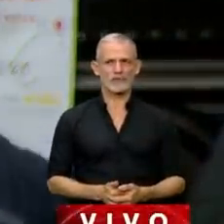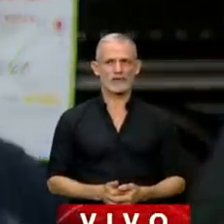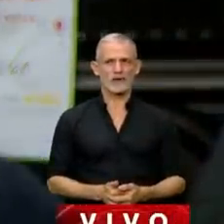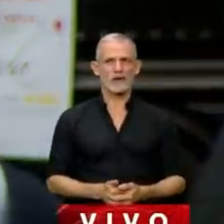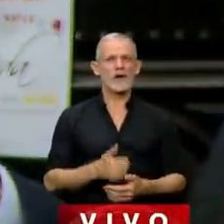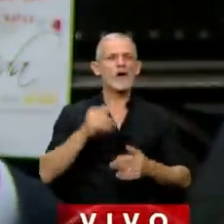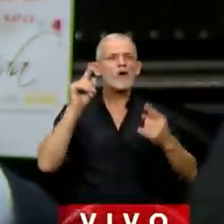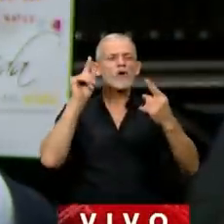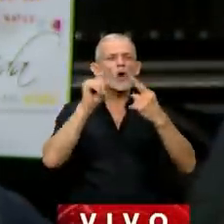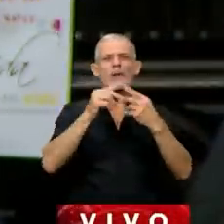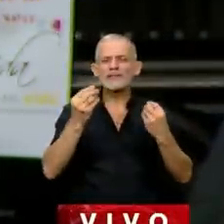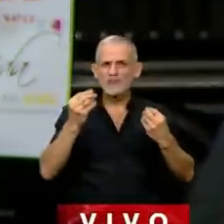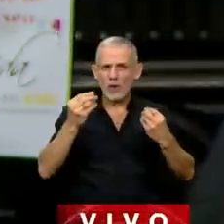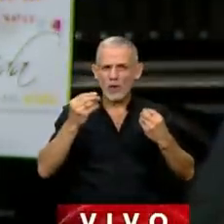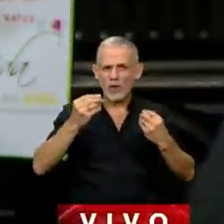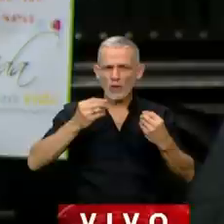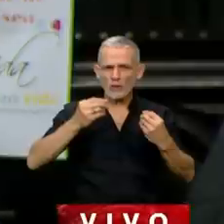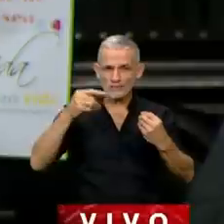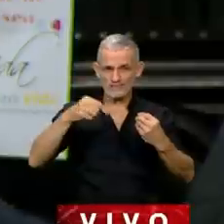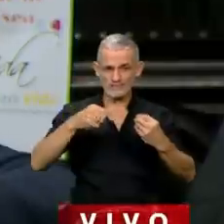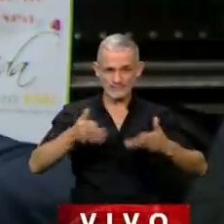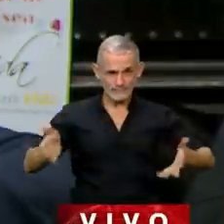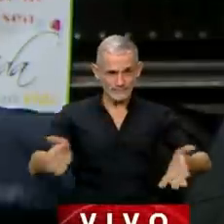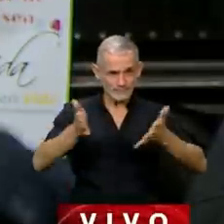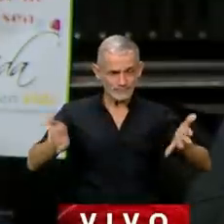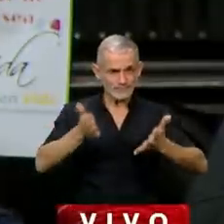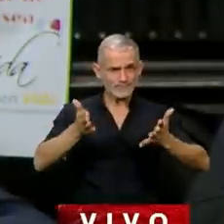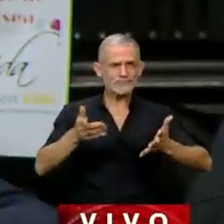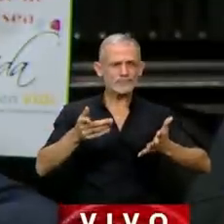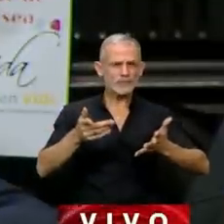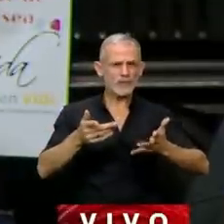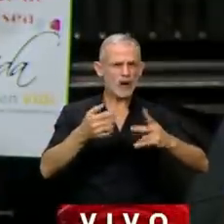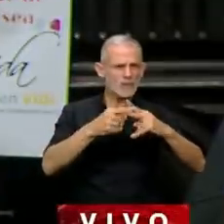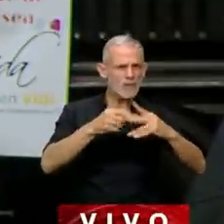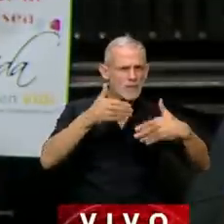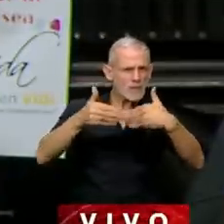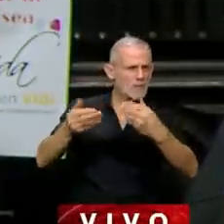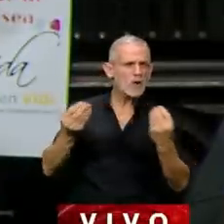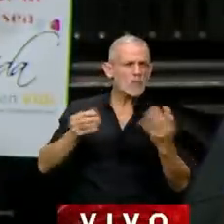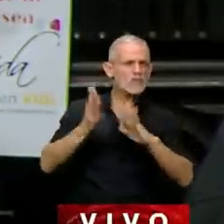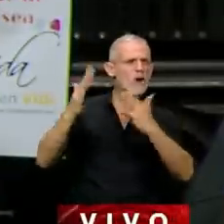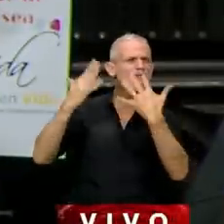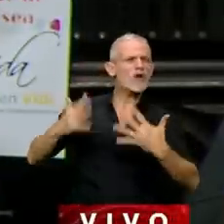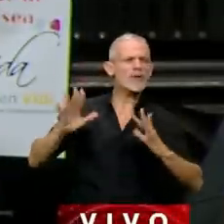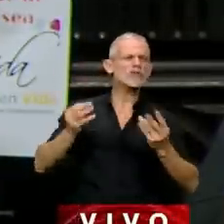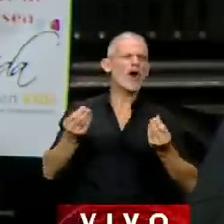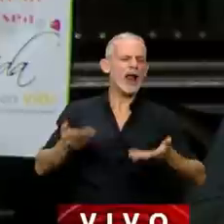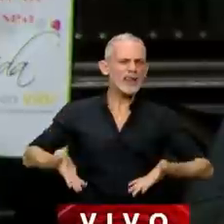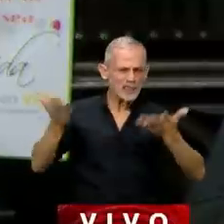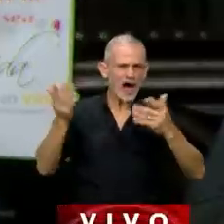El objetivo general, lo que tiene que ver con la promoción, determinar los mecanismos necesarios para la formación de